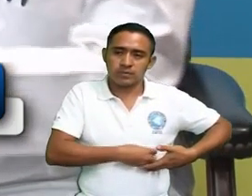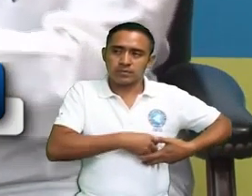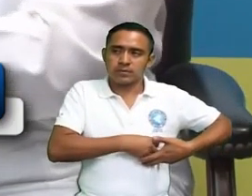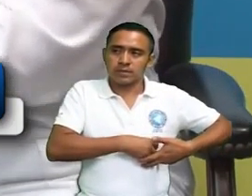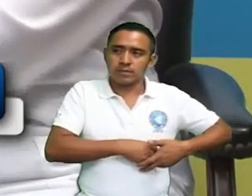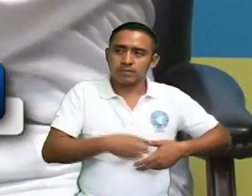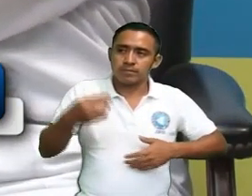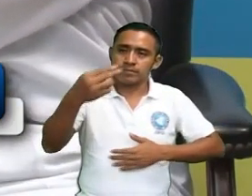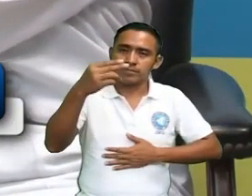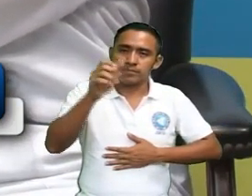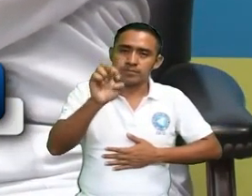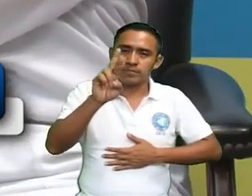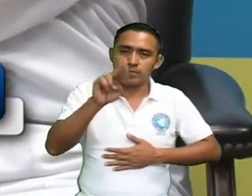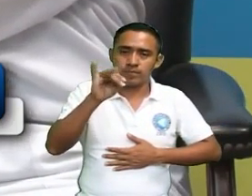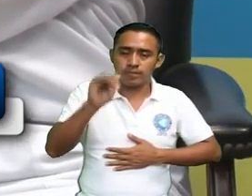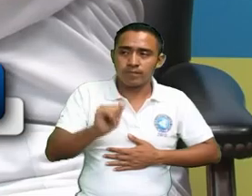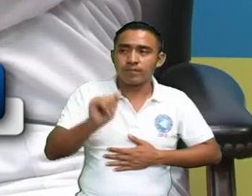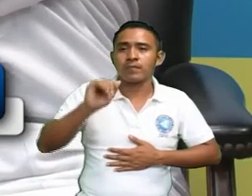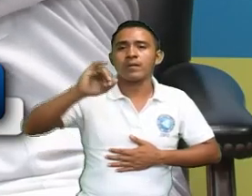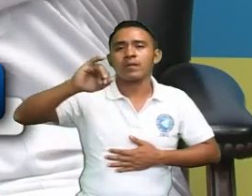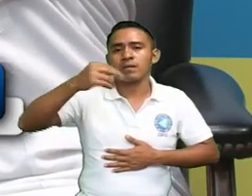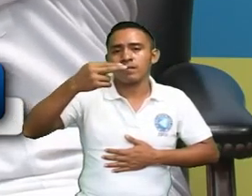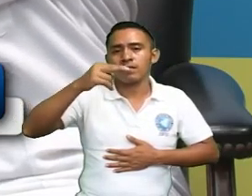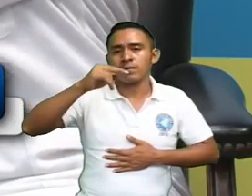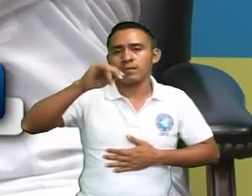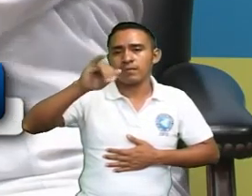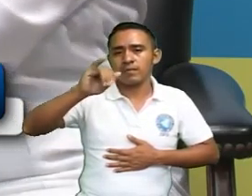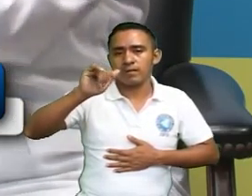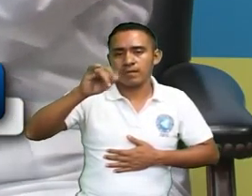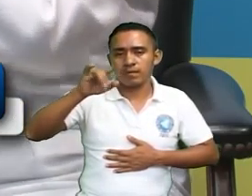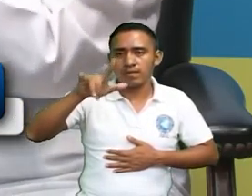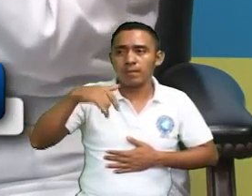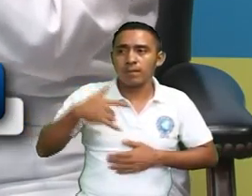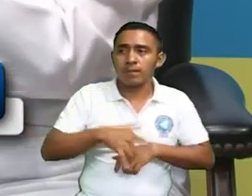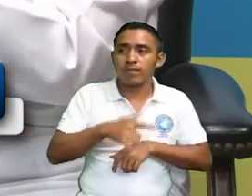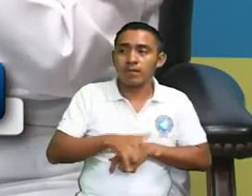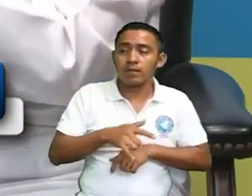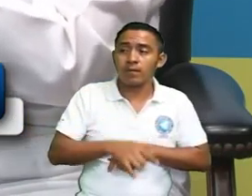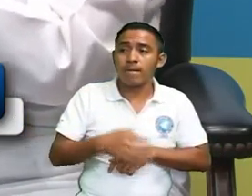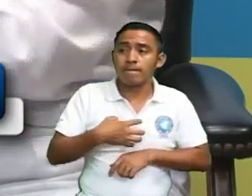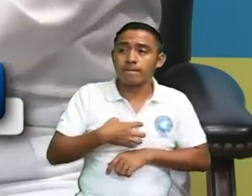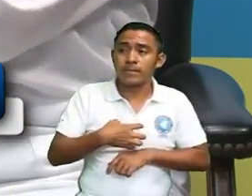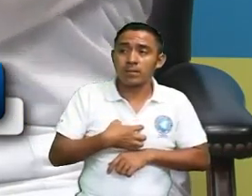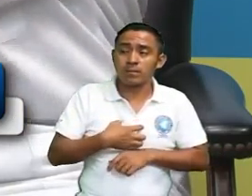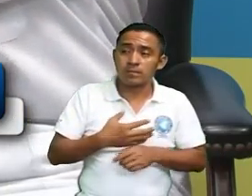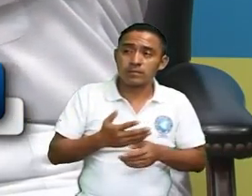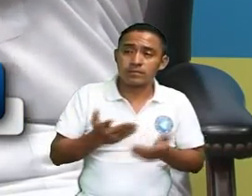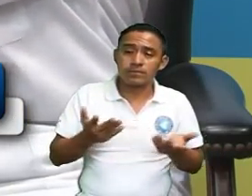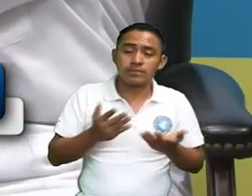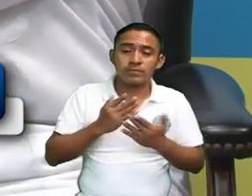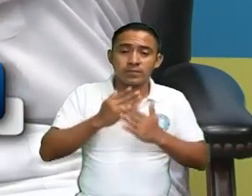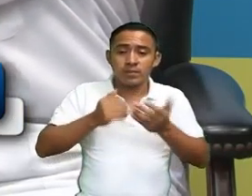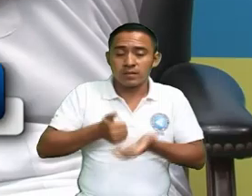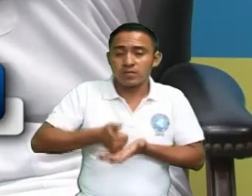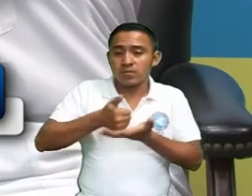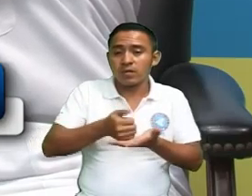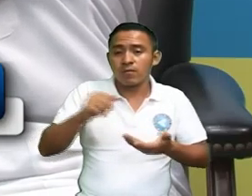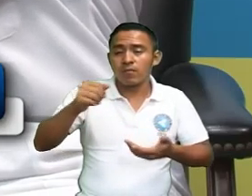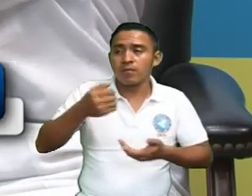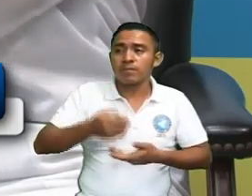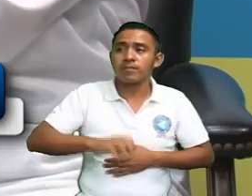hiatal, poco a poco el estómago se va desplazando para buscar cómo defender al esófago, él se va desplazando